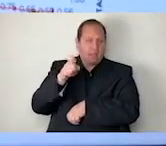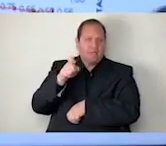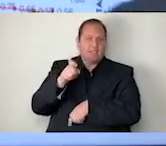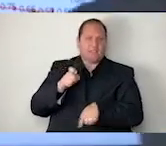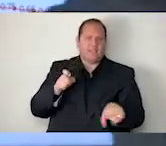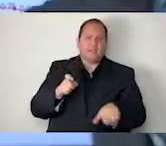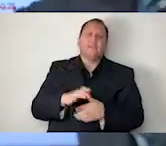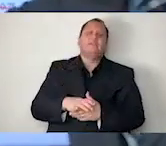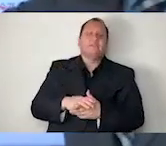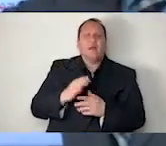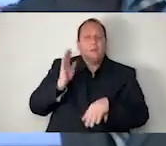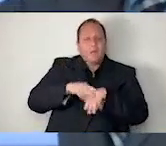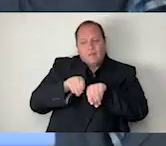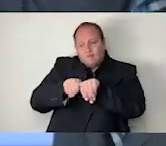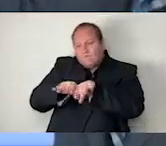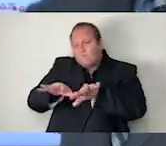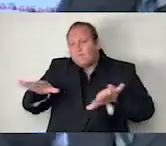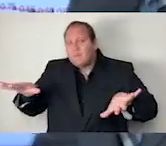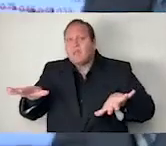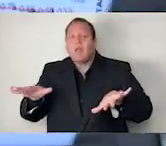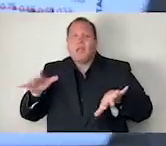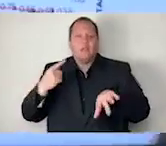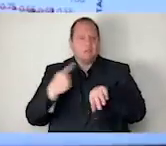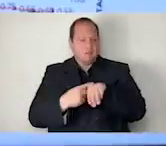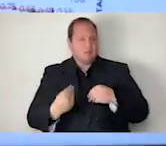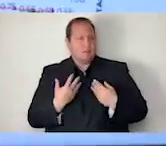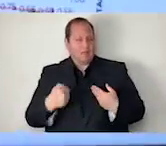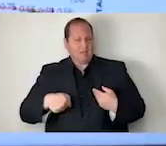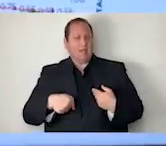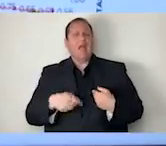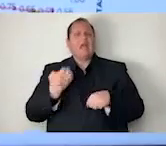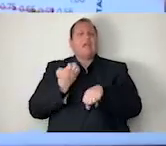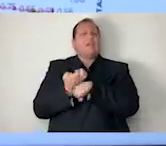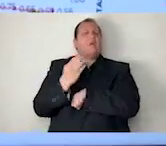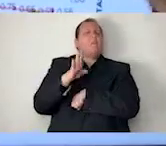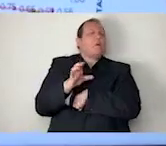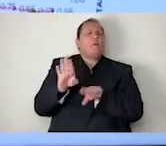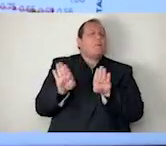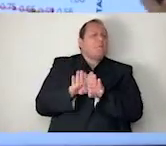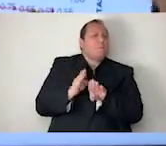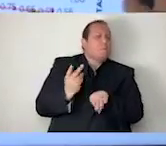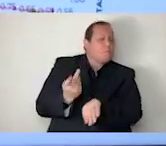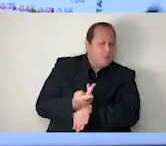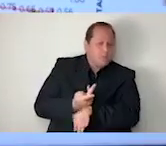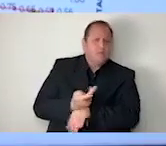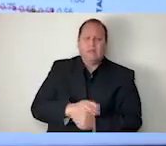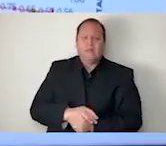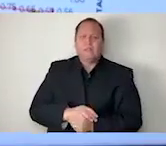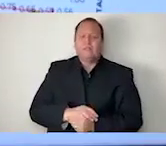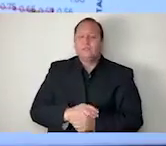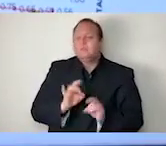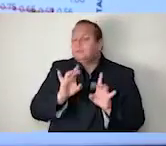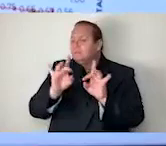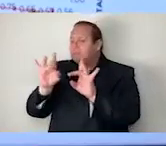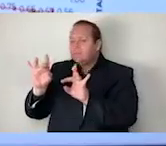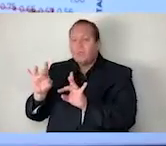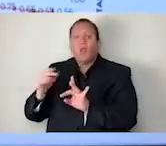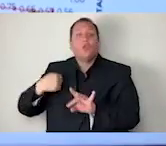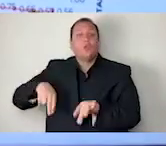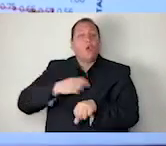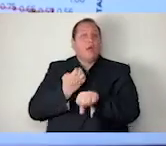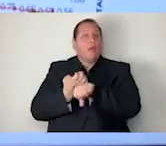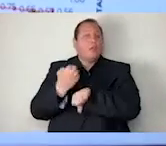somos el estado número 4 tenemos una incidencia de 6.1 estamos por arriba de la tasa nacional que es